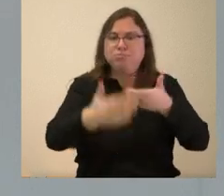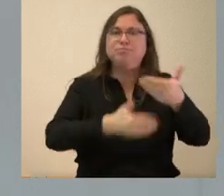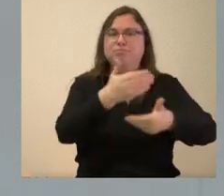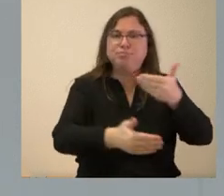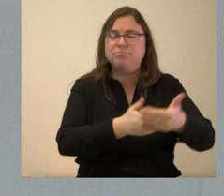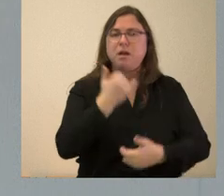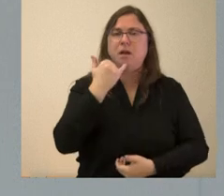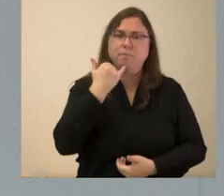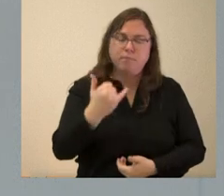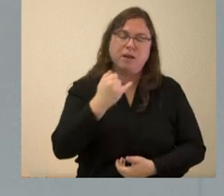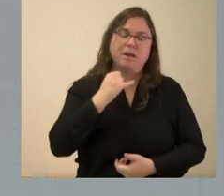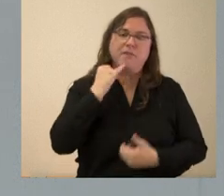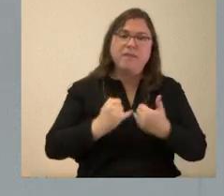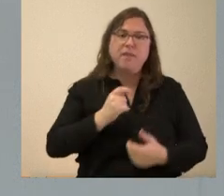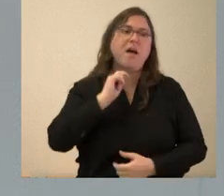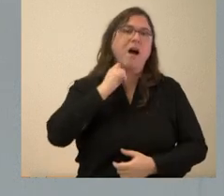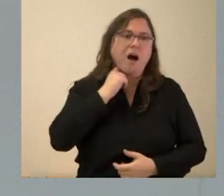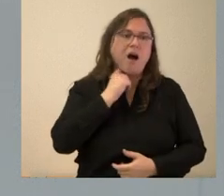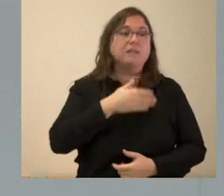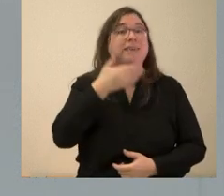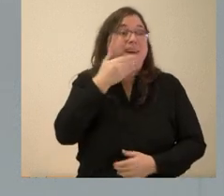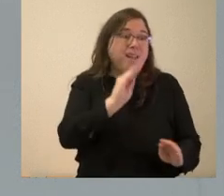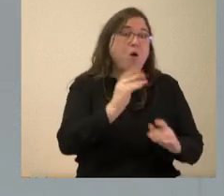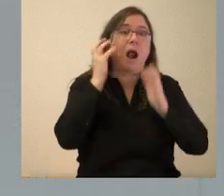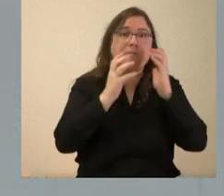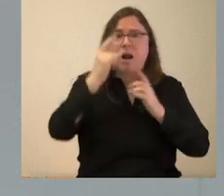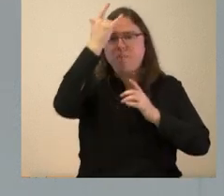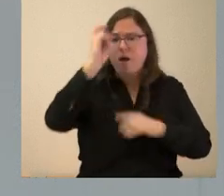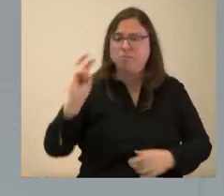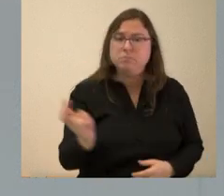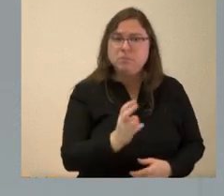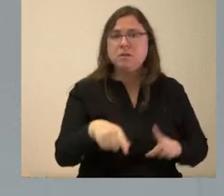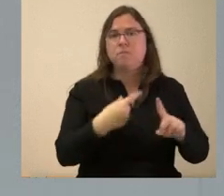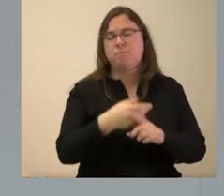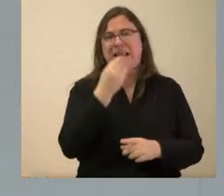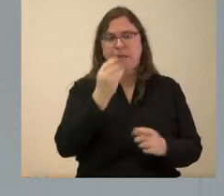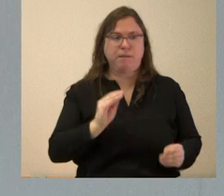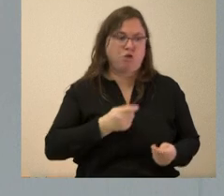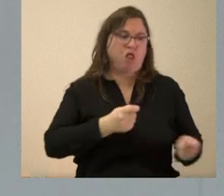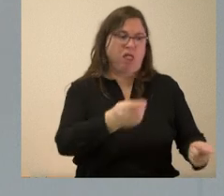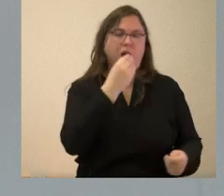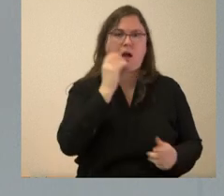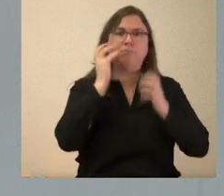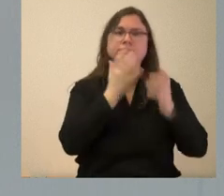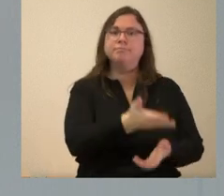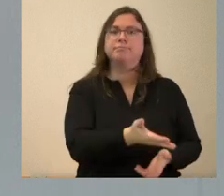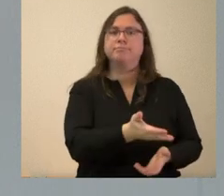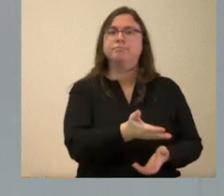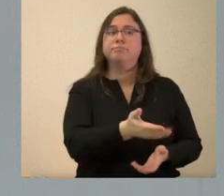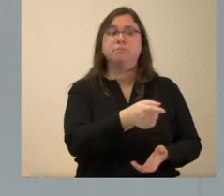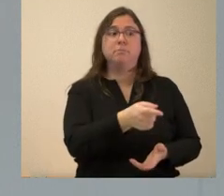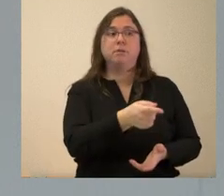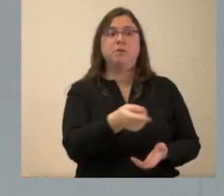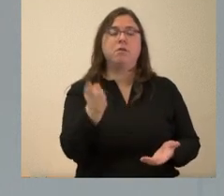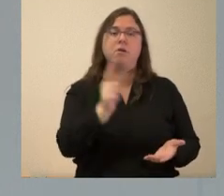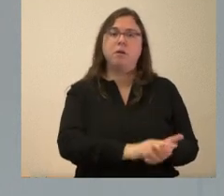de energía del mantenimiento del calor para los animales y lo que tiene que ver también en términos de alimentación para los mismos que ven como